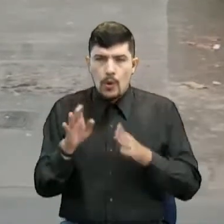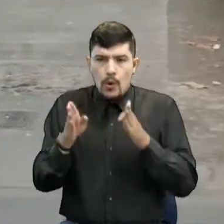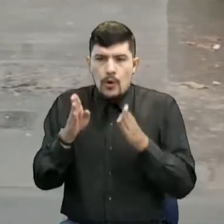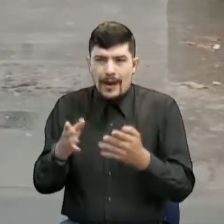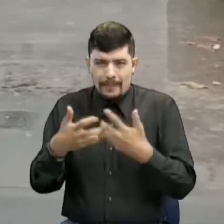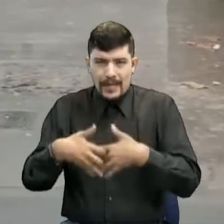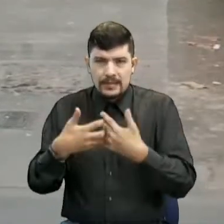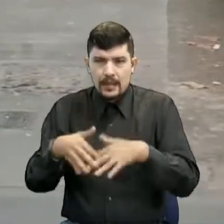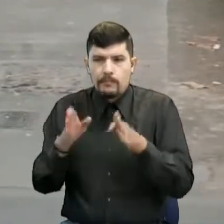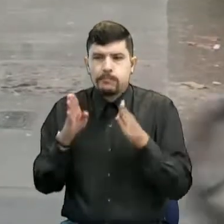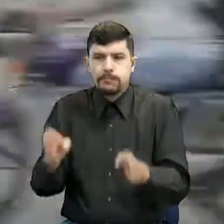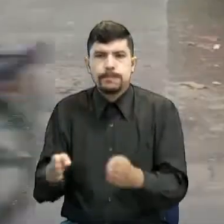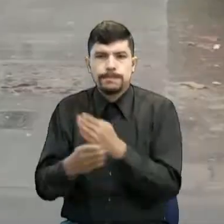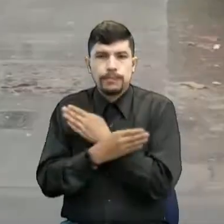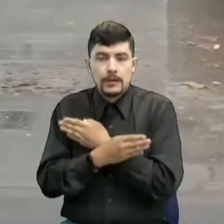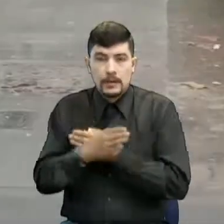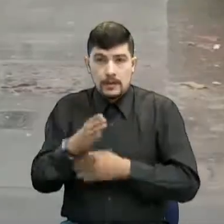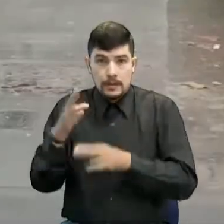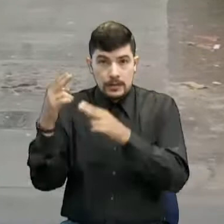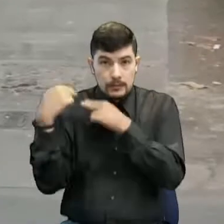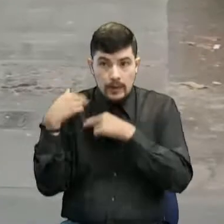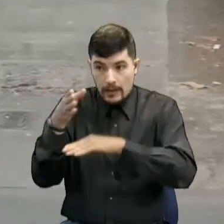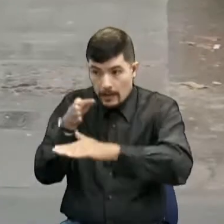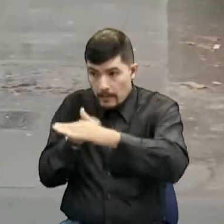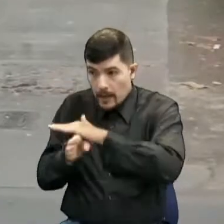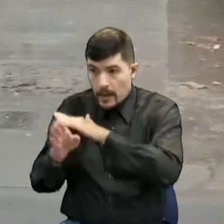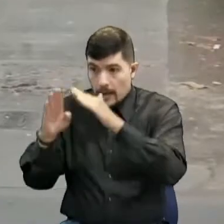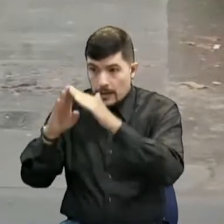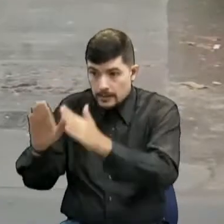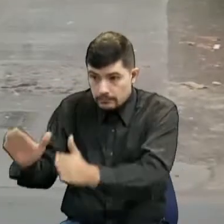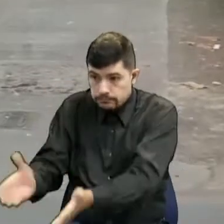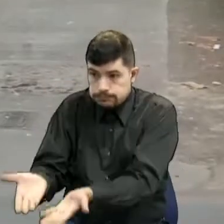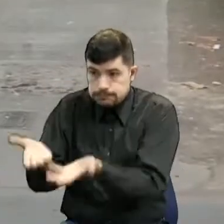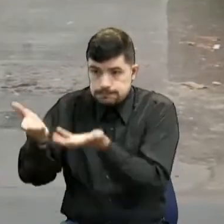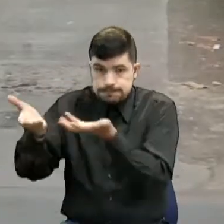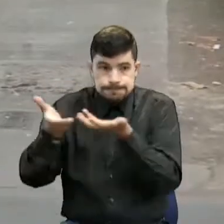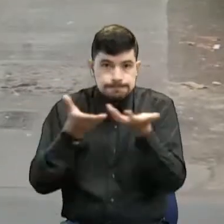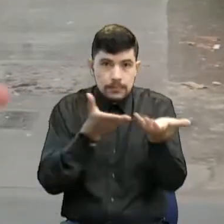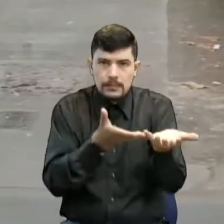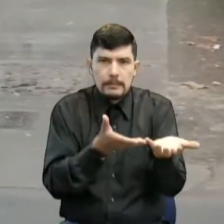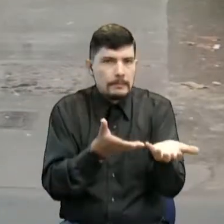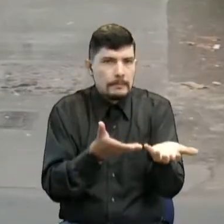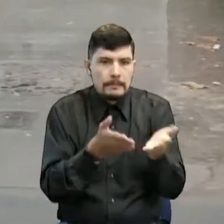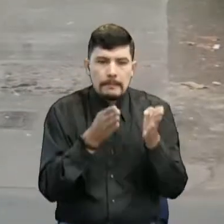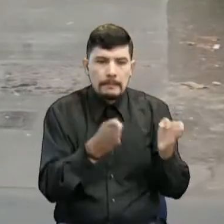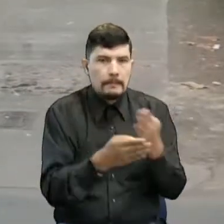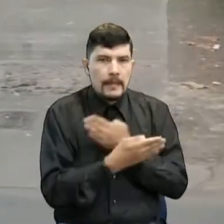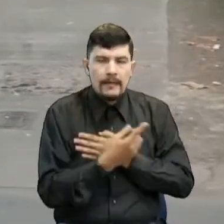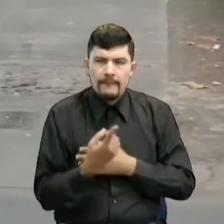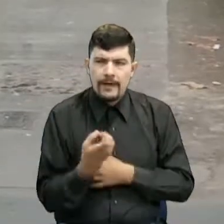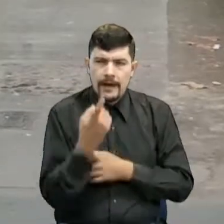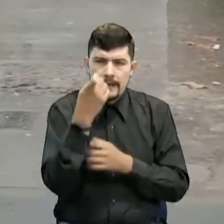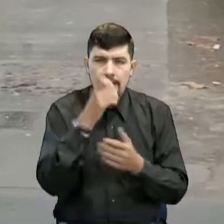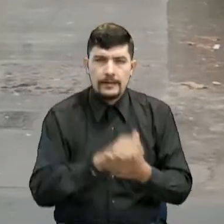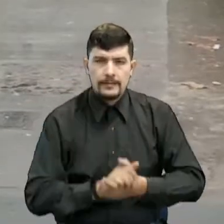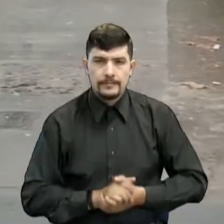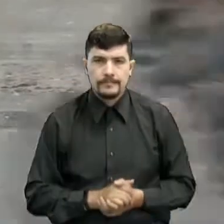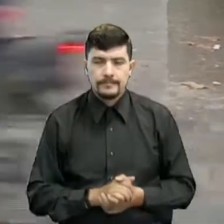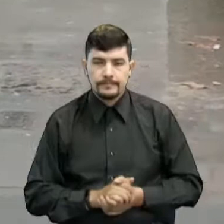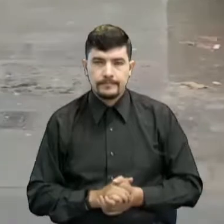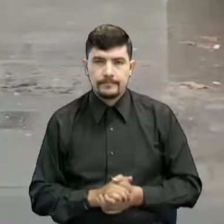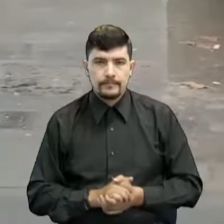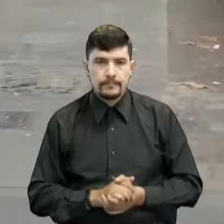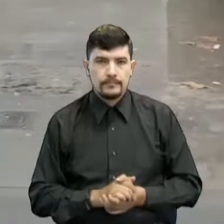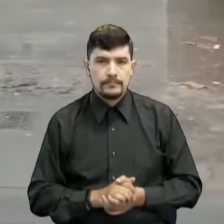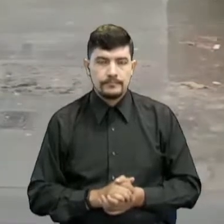de esta persona las familiares de ésta occisas pues aseguran que la mujer tenía síntomas gripales